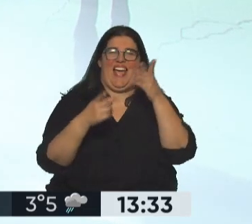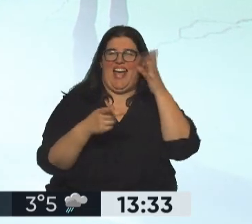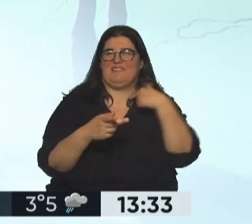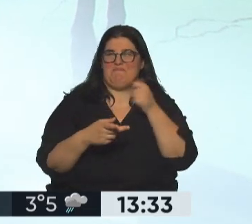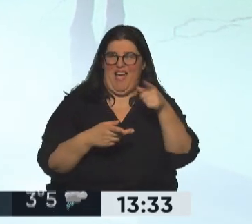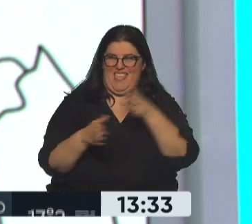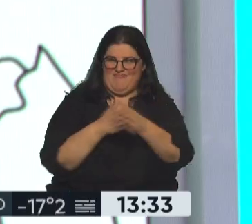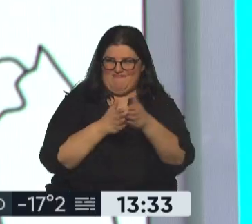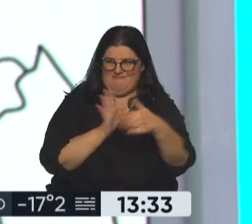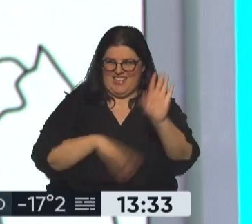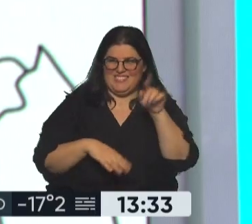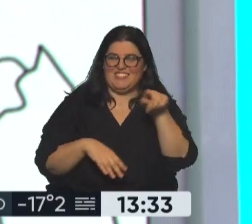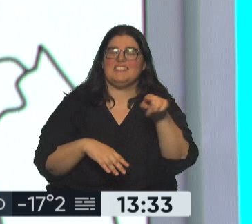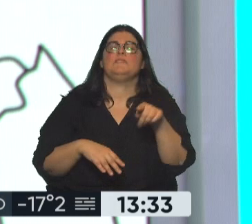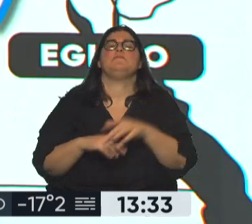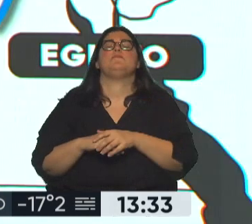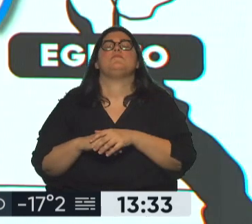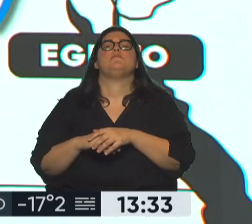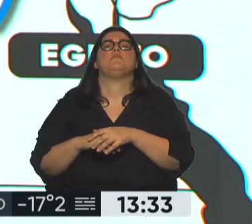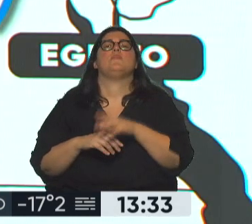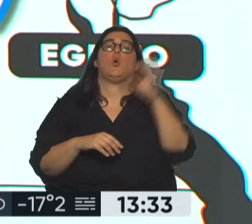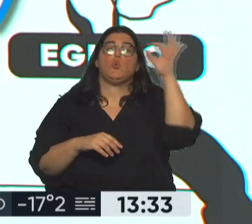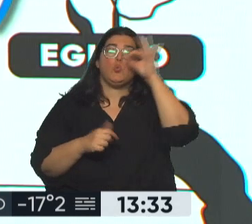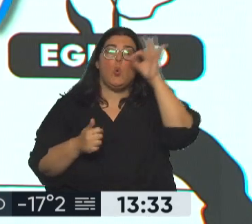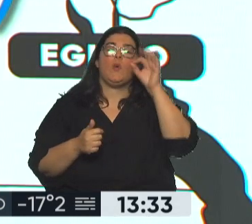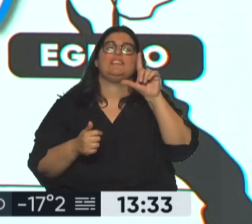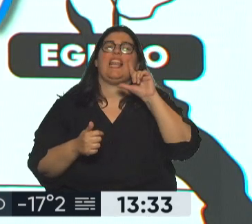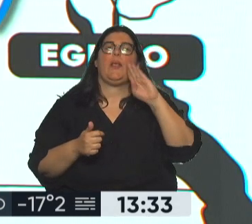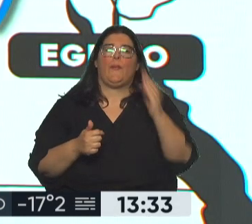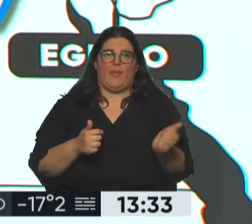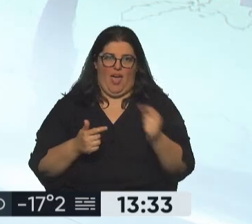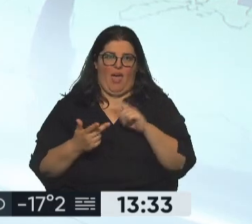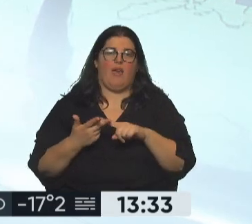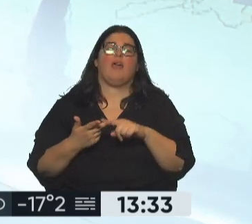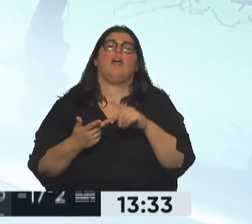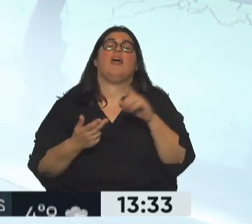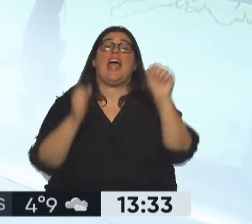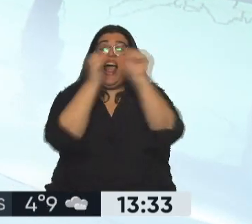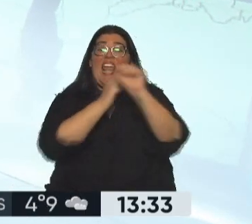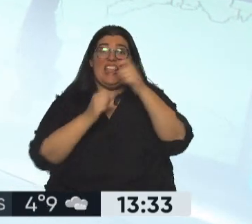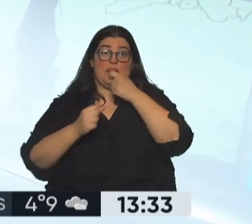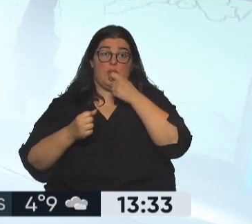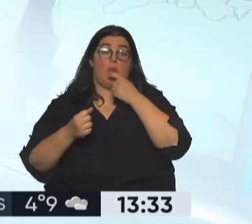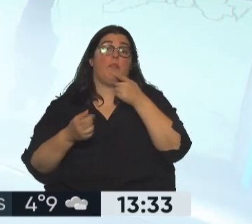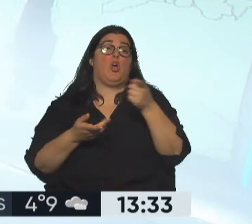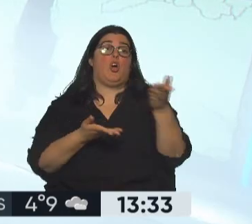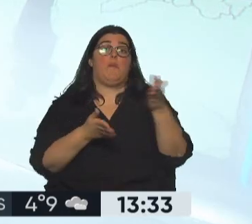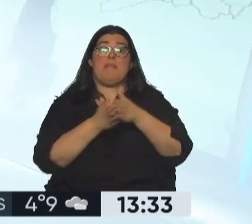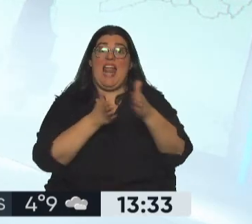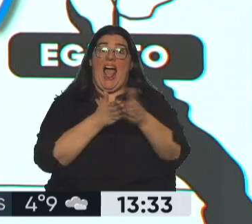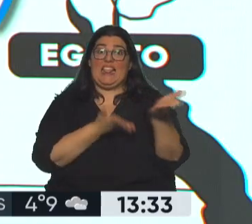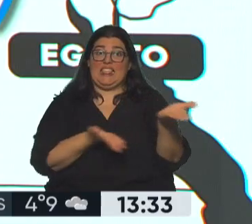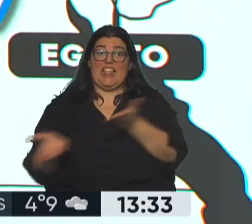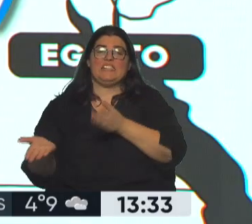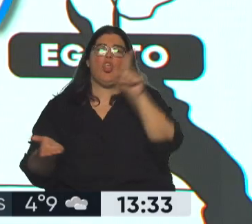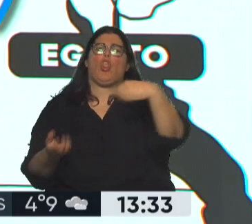también lo decíamos en el informe, tenemos Túnez y tenemos Libia. Y en el caso de Grecia, la recepción por parte de migrantes de